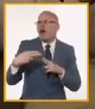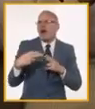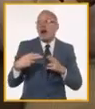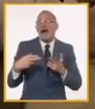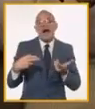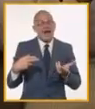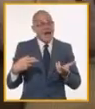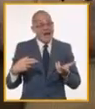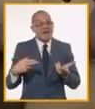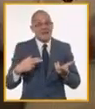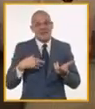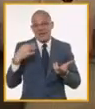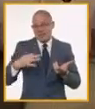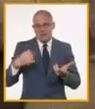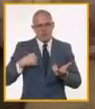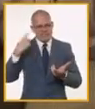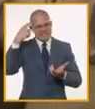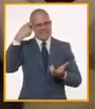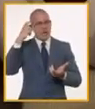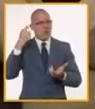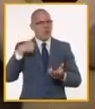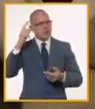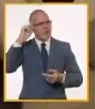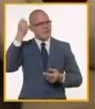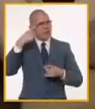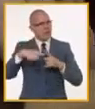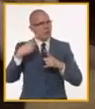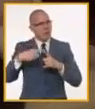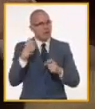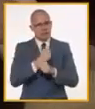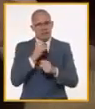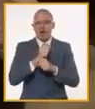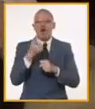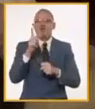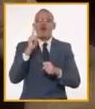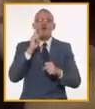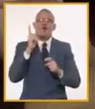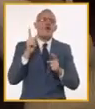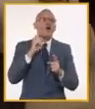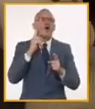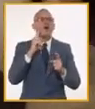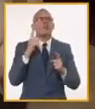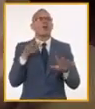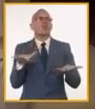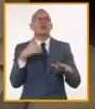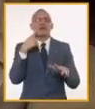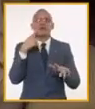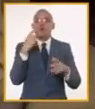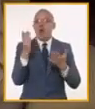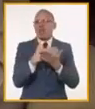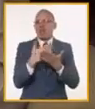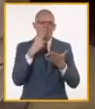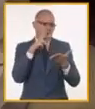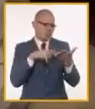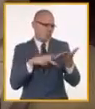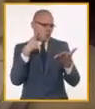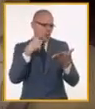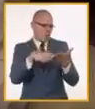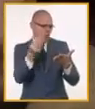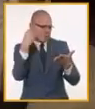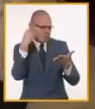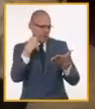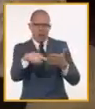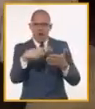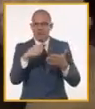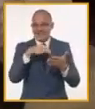mantengo. Me mantengo, por ejemplo. Activo. Sí, leyendo, informado, etcétera.